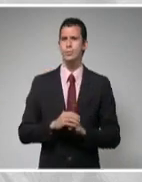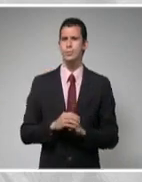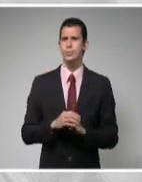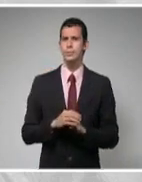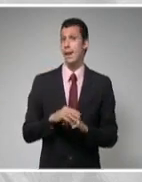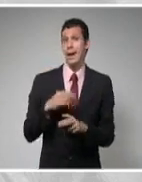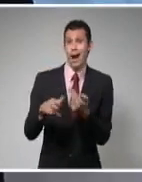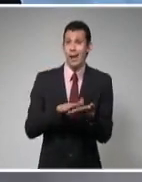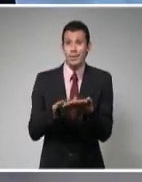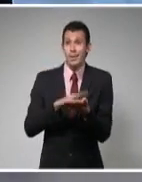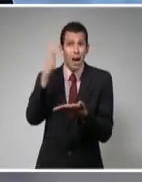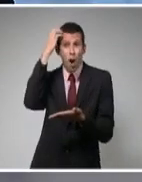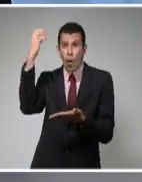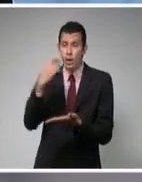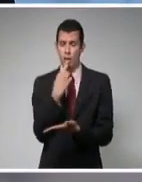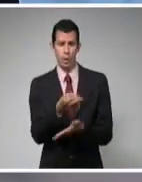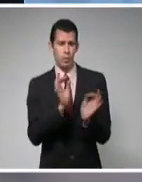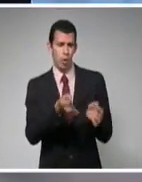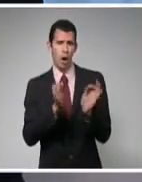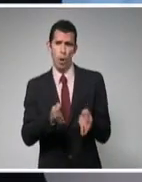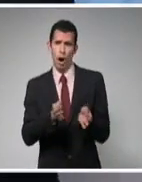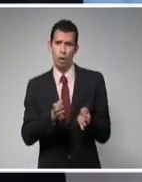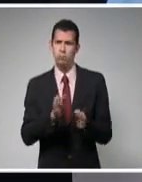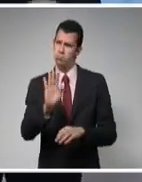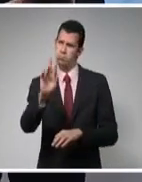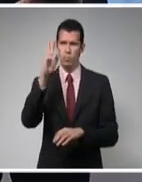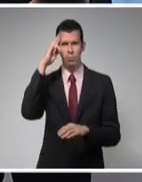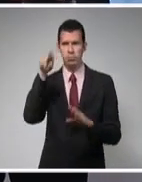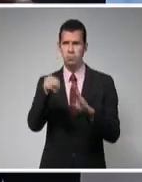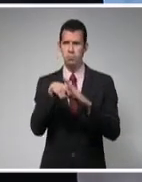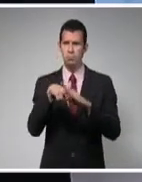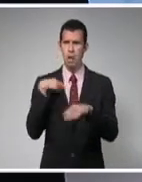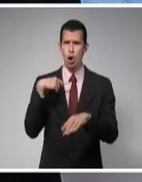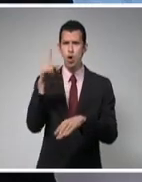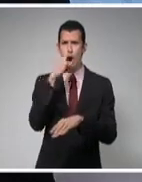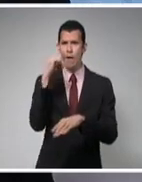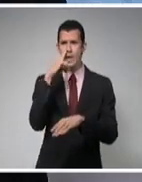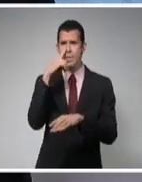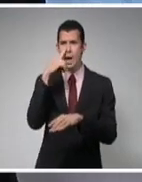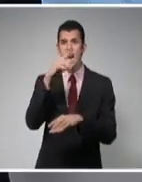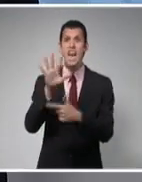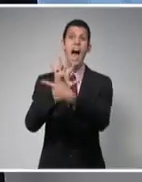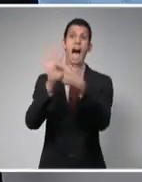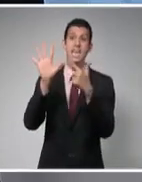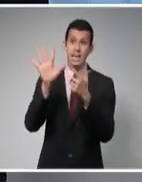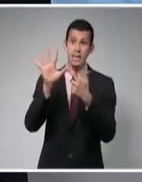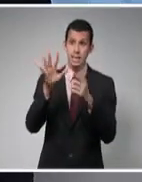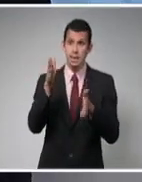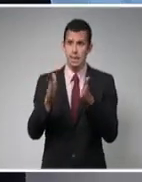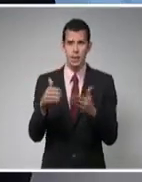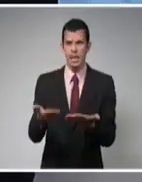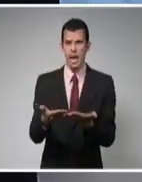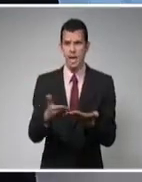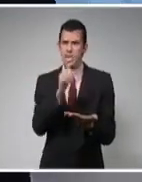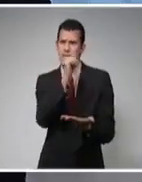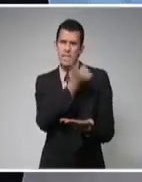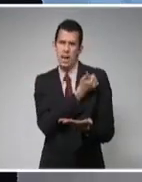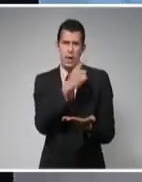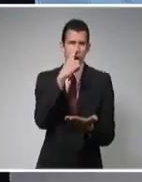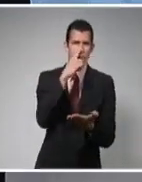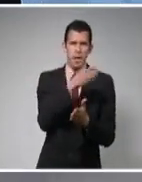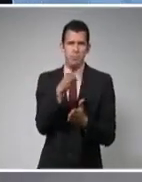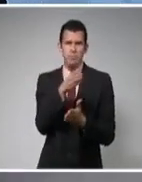exigir, oigan, un nuevo referendo constitucional. Y esto debe pasar en diciembre del 2021, para